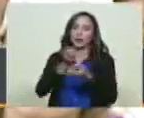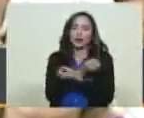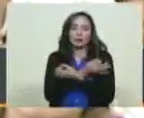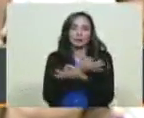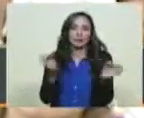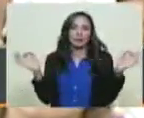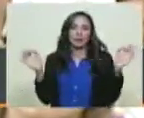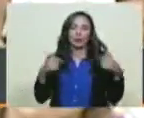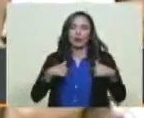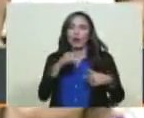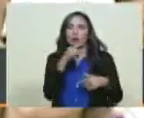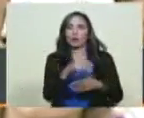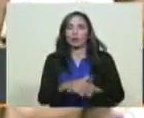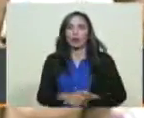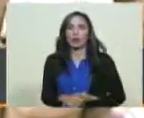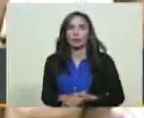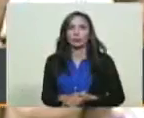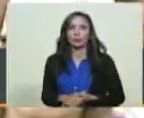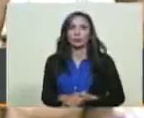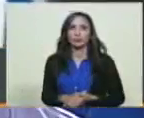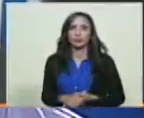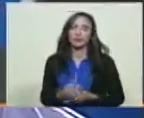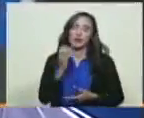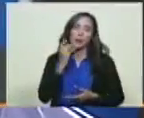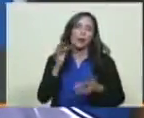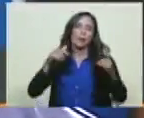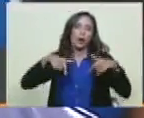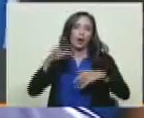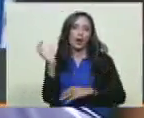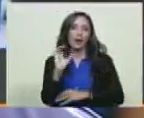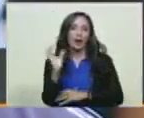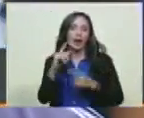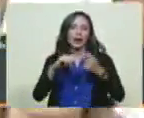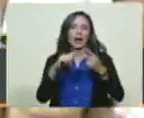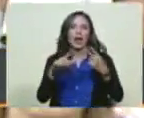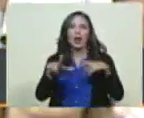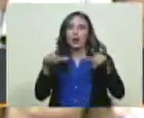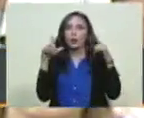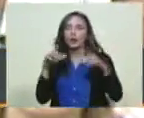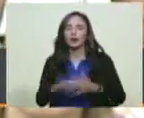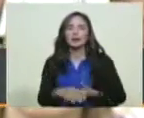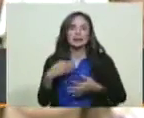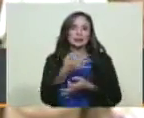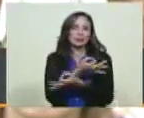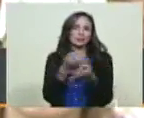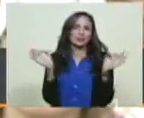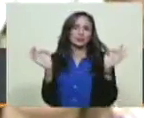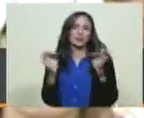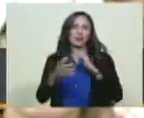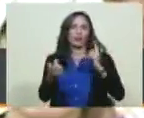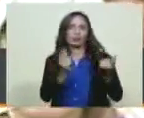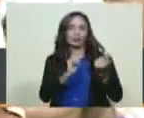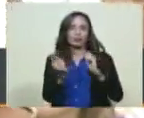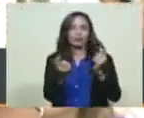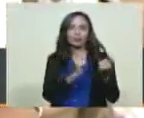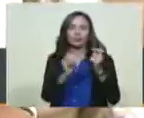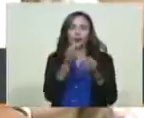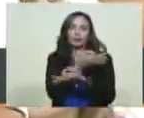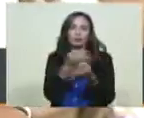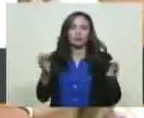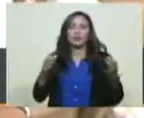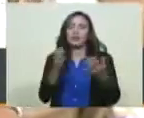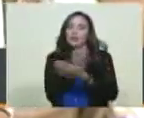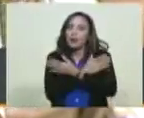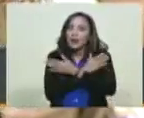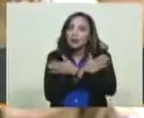más informada de la reunión central caracas vargas tremenda tremendo debate de verdad yo quiero